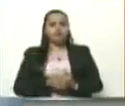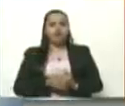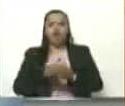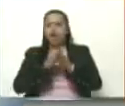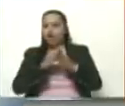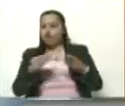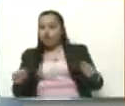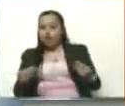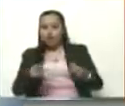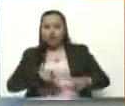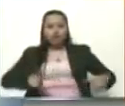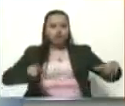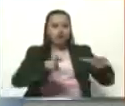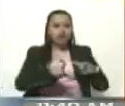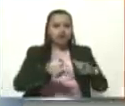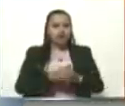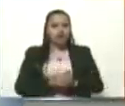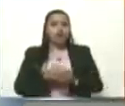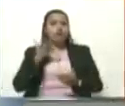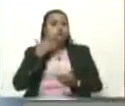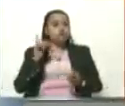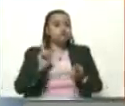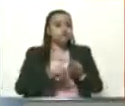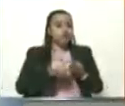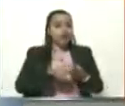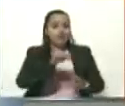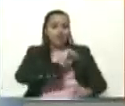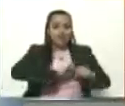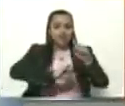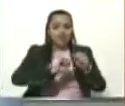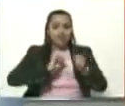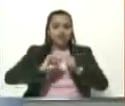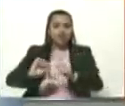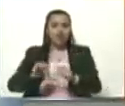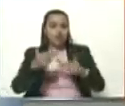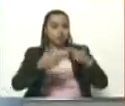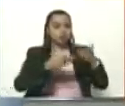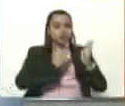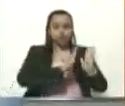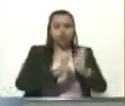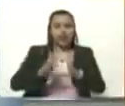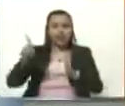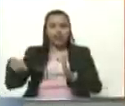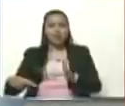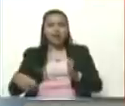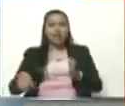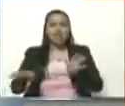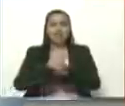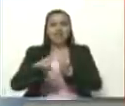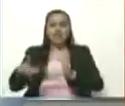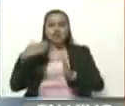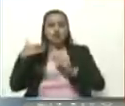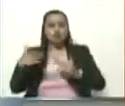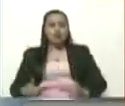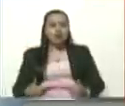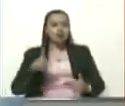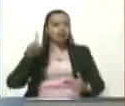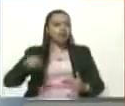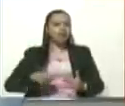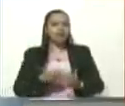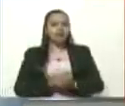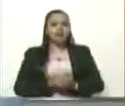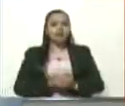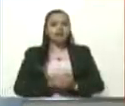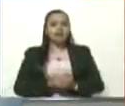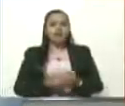frentes la lucha contra la delincuencia organizada la lucha en pro de los derechos humanos la lucha contra los